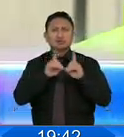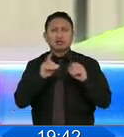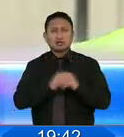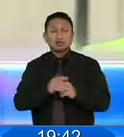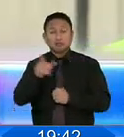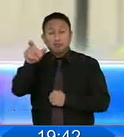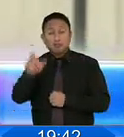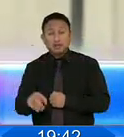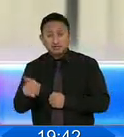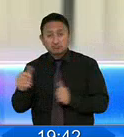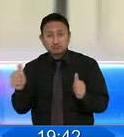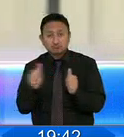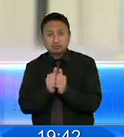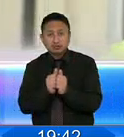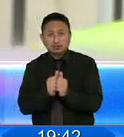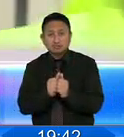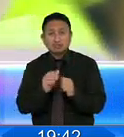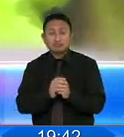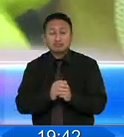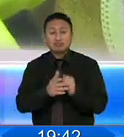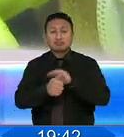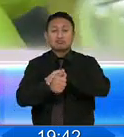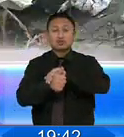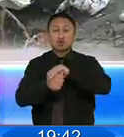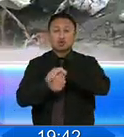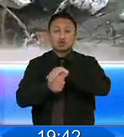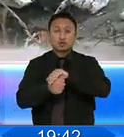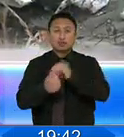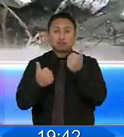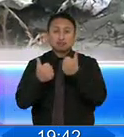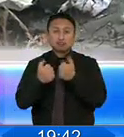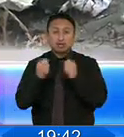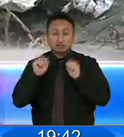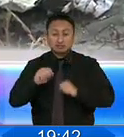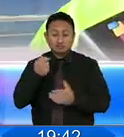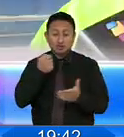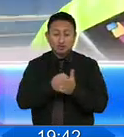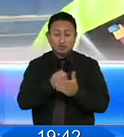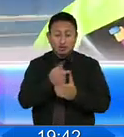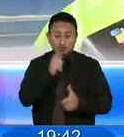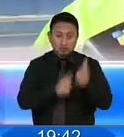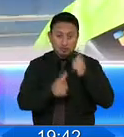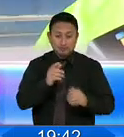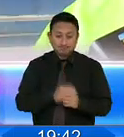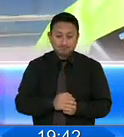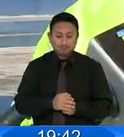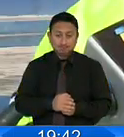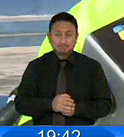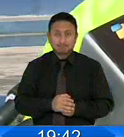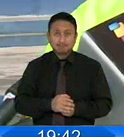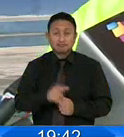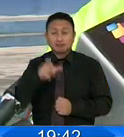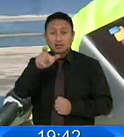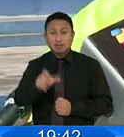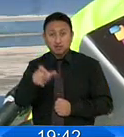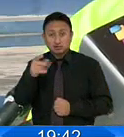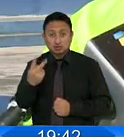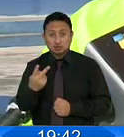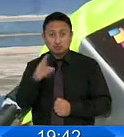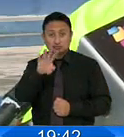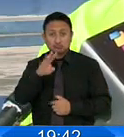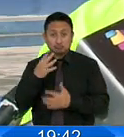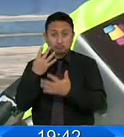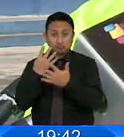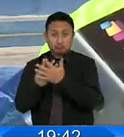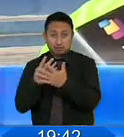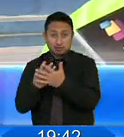estaba en compañía de alias Tortuga y su pareja, que compraron licor. Se procedió a la detención de los dos ciudadanos, que fueron las